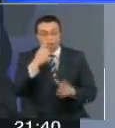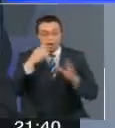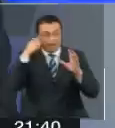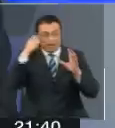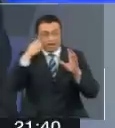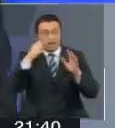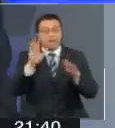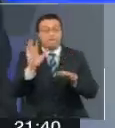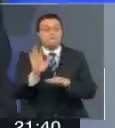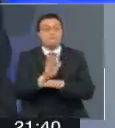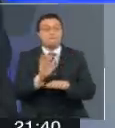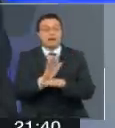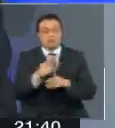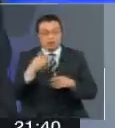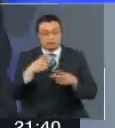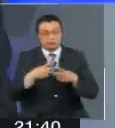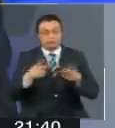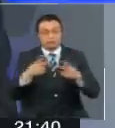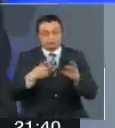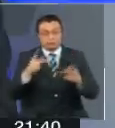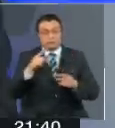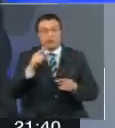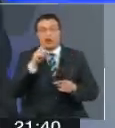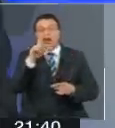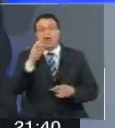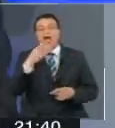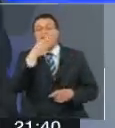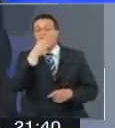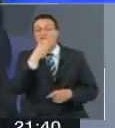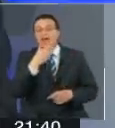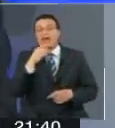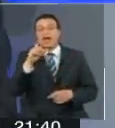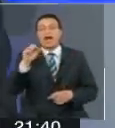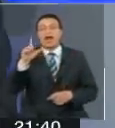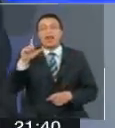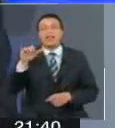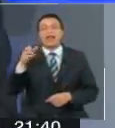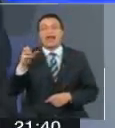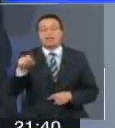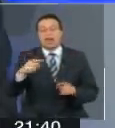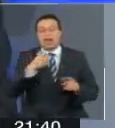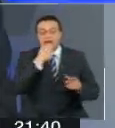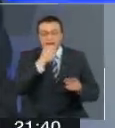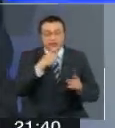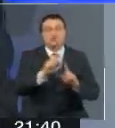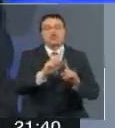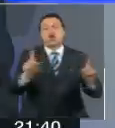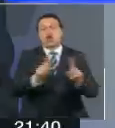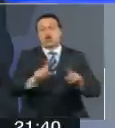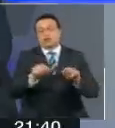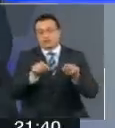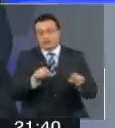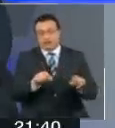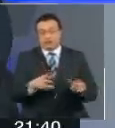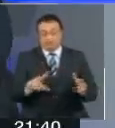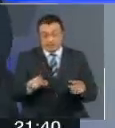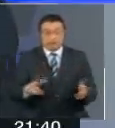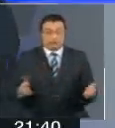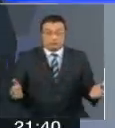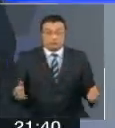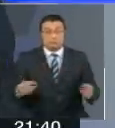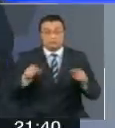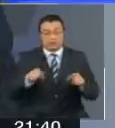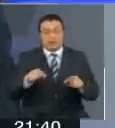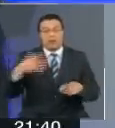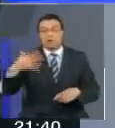en la película que hice en torno a la flaca Alejandra y él no dio esa entrevista. Bueno, lo importante aquí